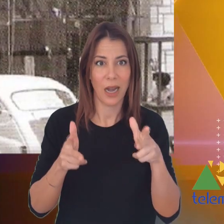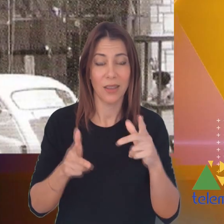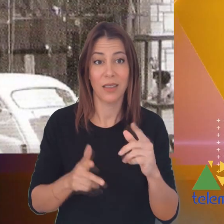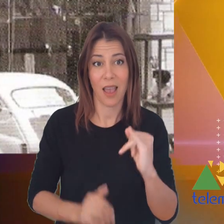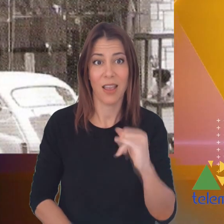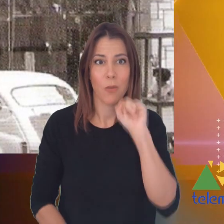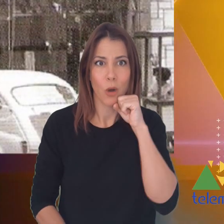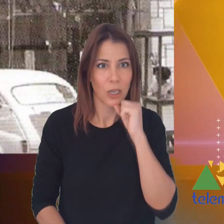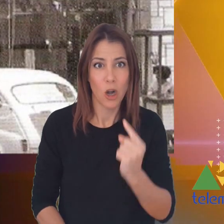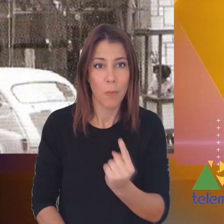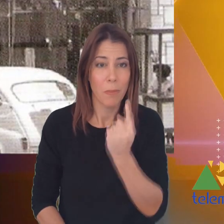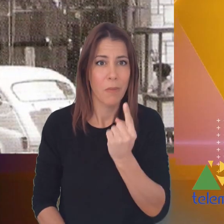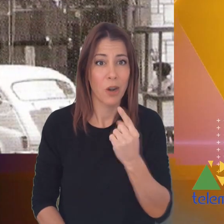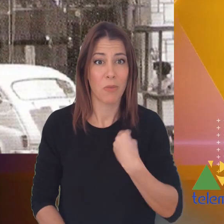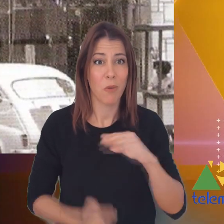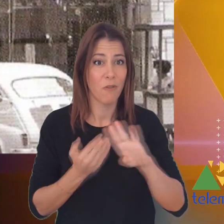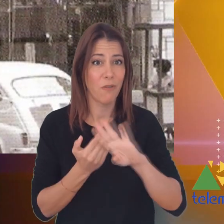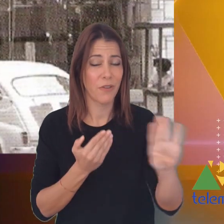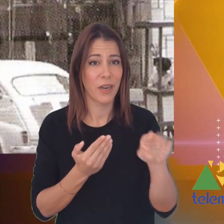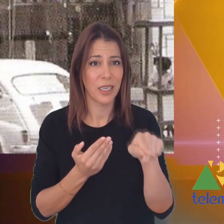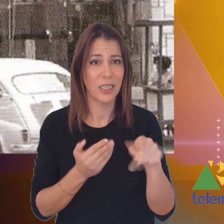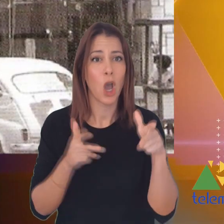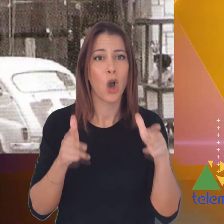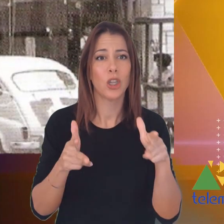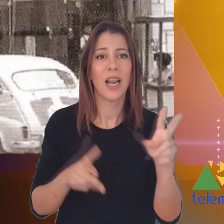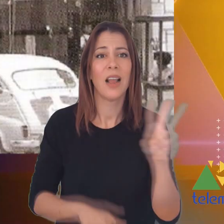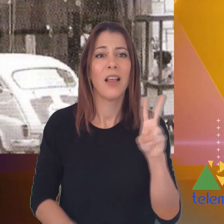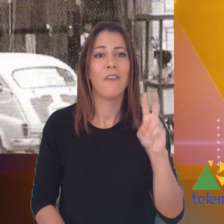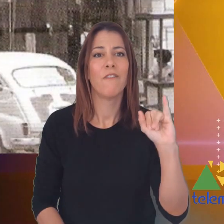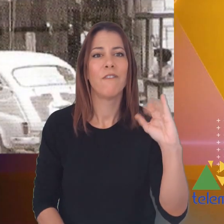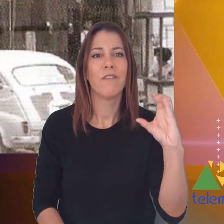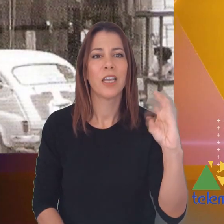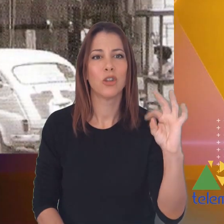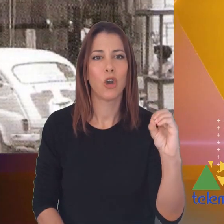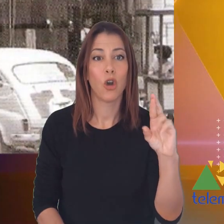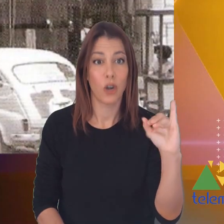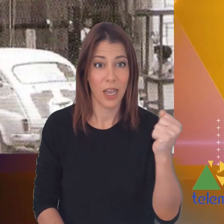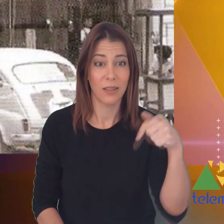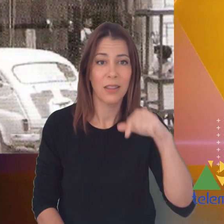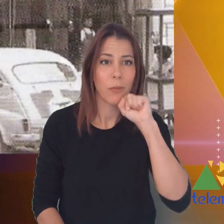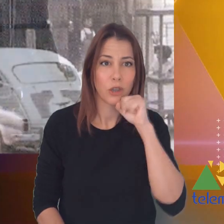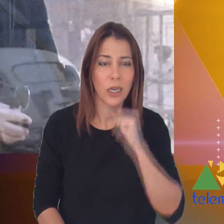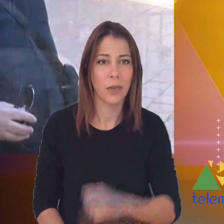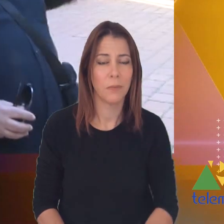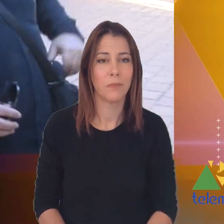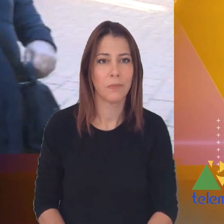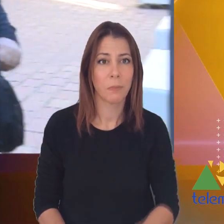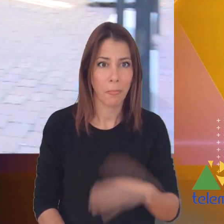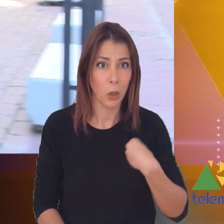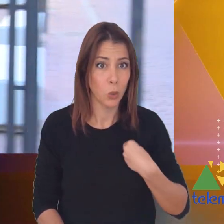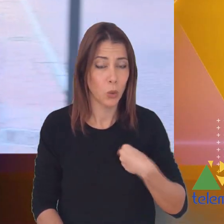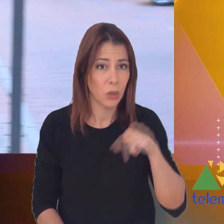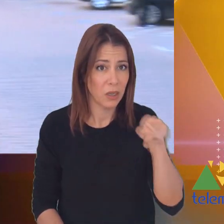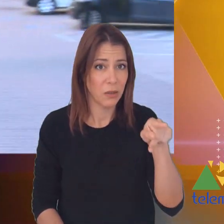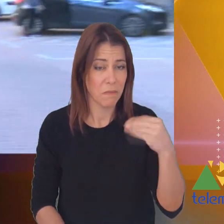que se puso ahí enfrente, el Hotel Victoria. El Hotel Victoria de Motril, ahí enfrente,